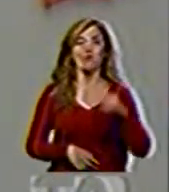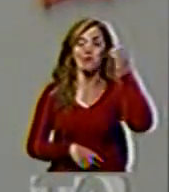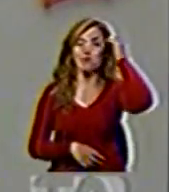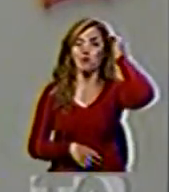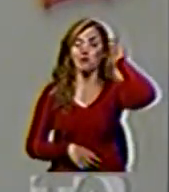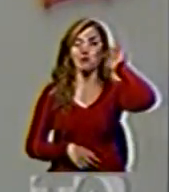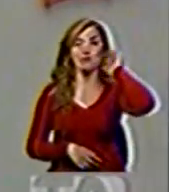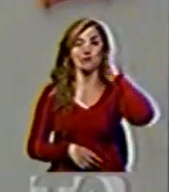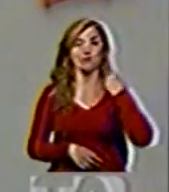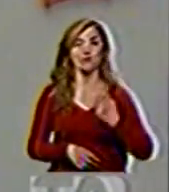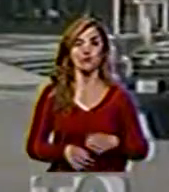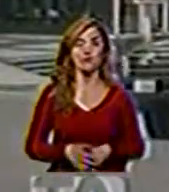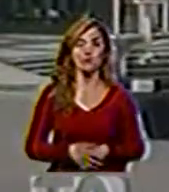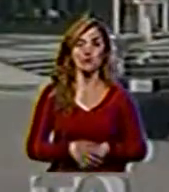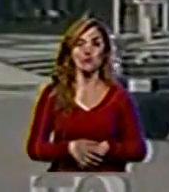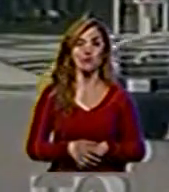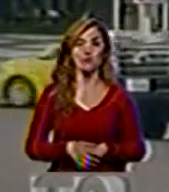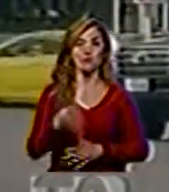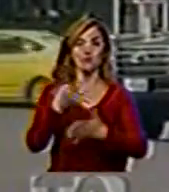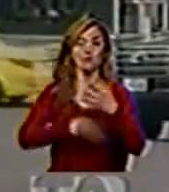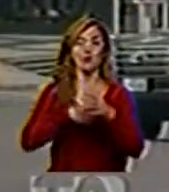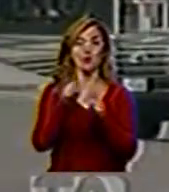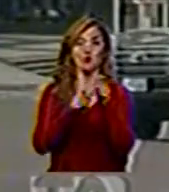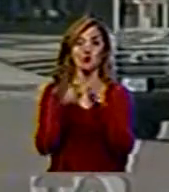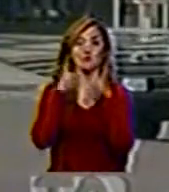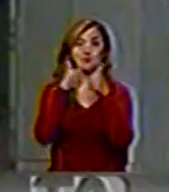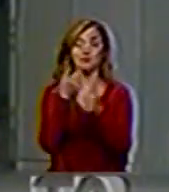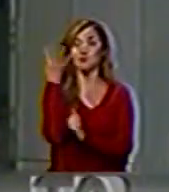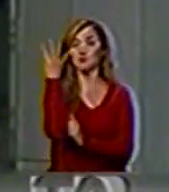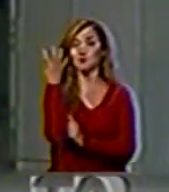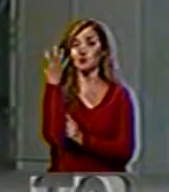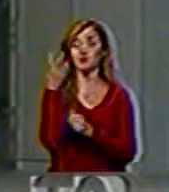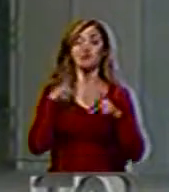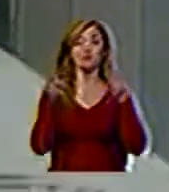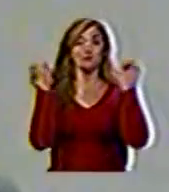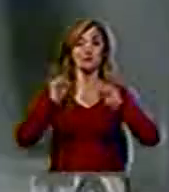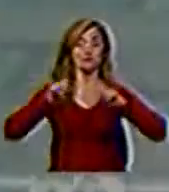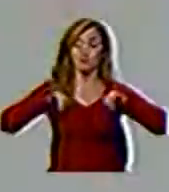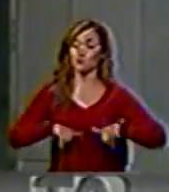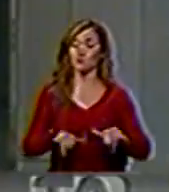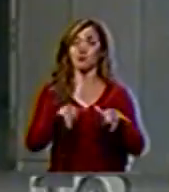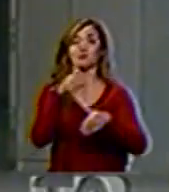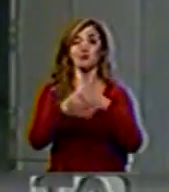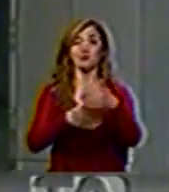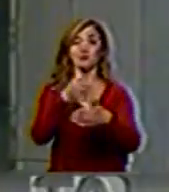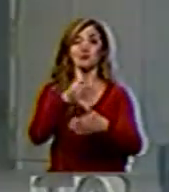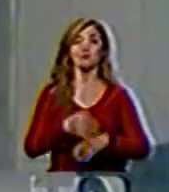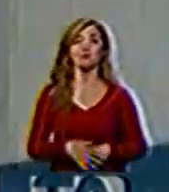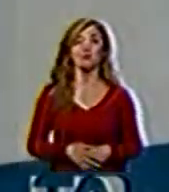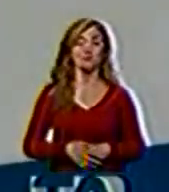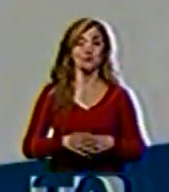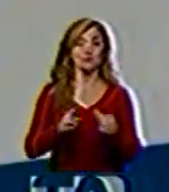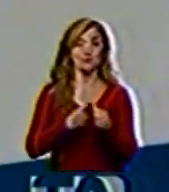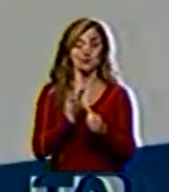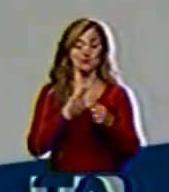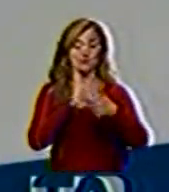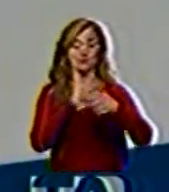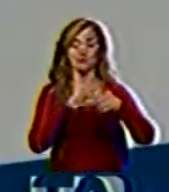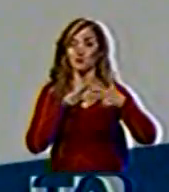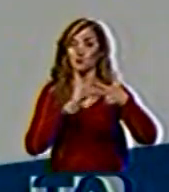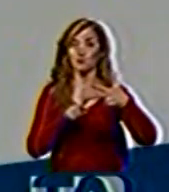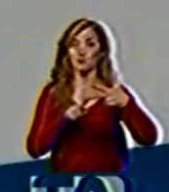nuevo Consejo de la Judicatura. En total, 14 aspirantes están habilitados a continuar con el proceso. Los primeros de las ternas